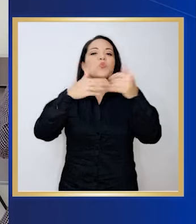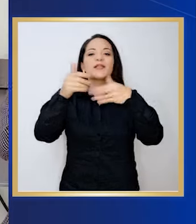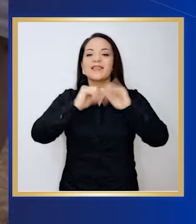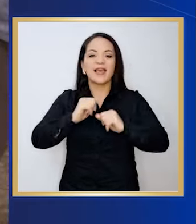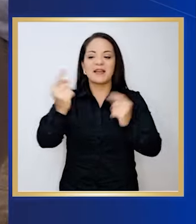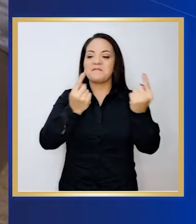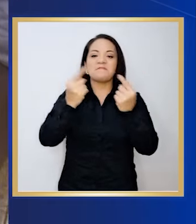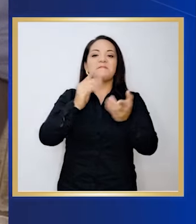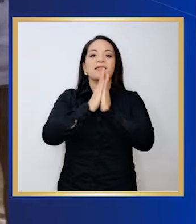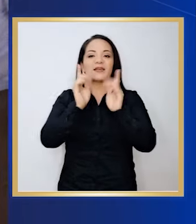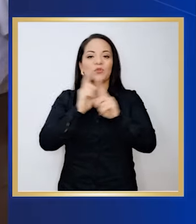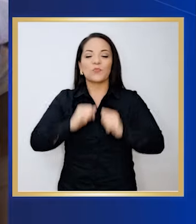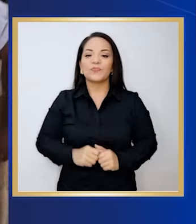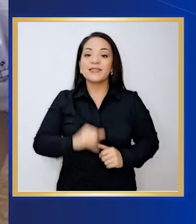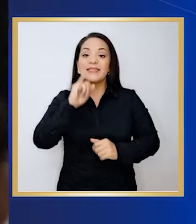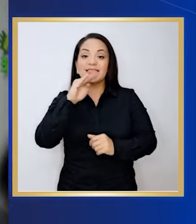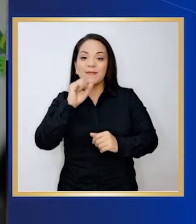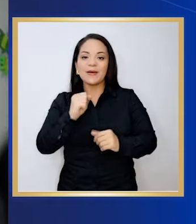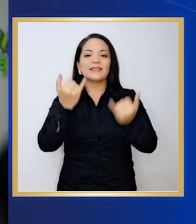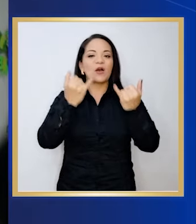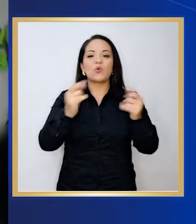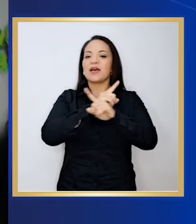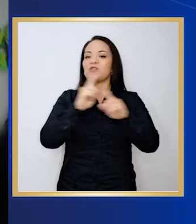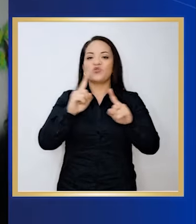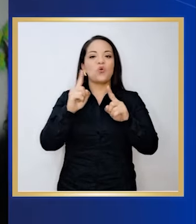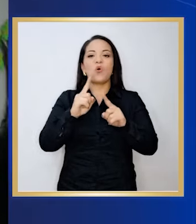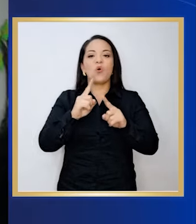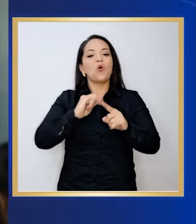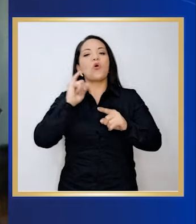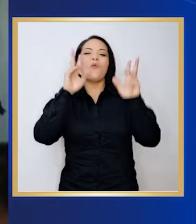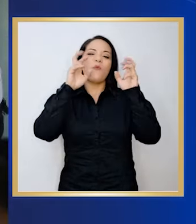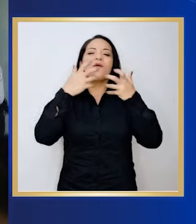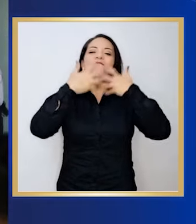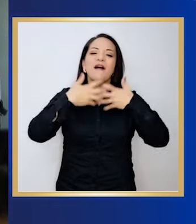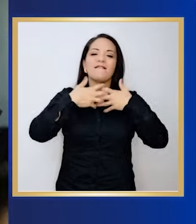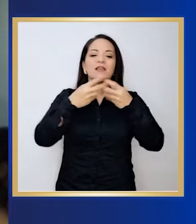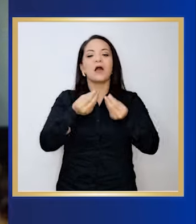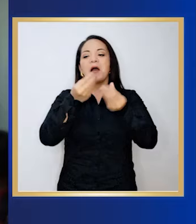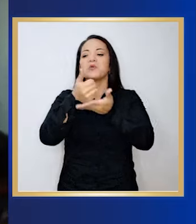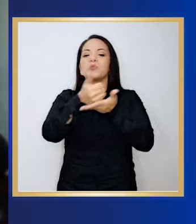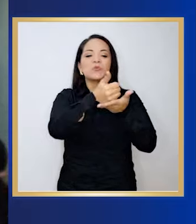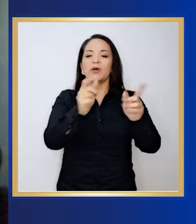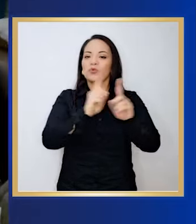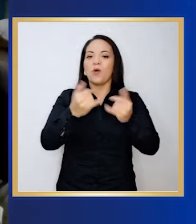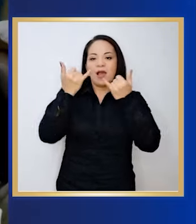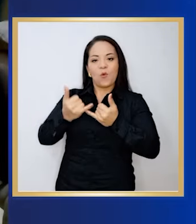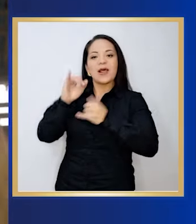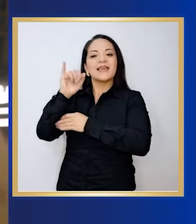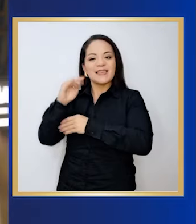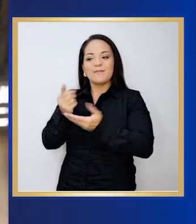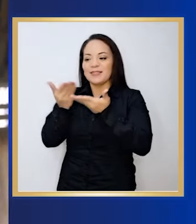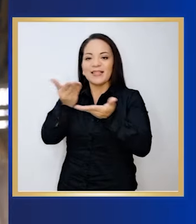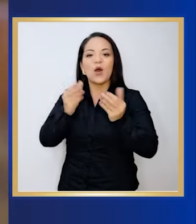abiertamente a los primeros que los solicitara El IMAS dejó de ser la fábrica de subsidios para convertirse en